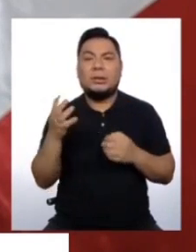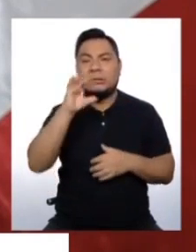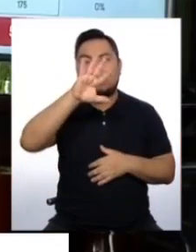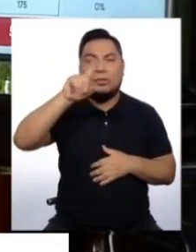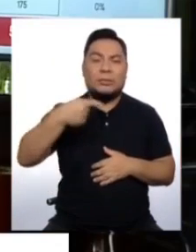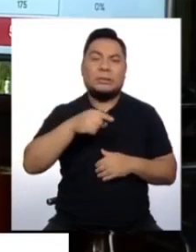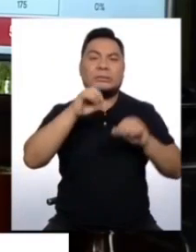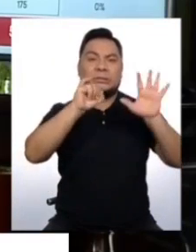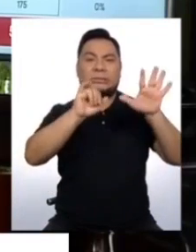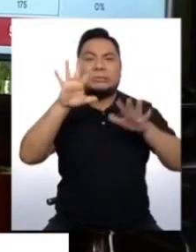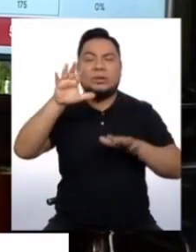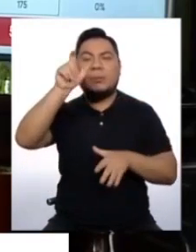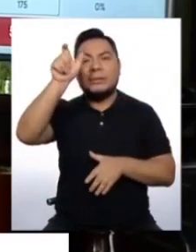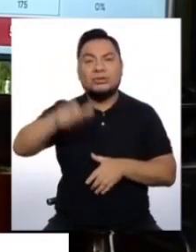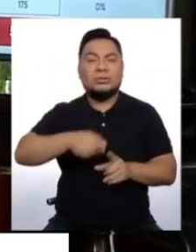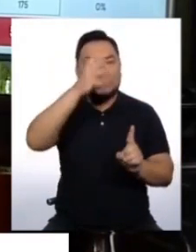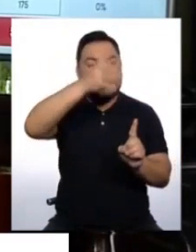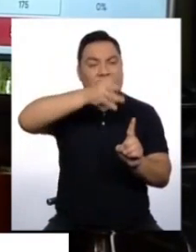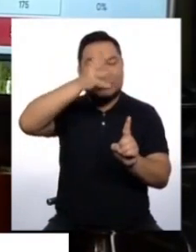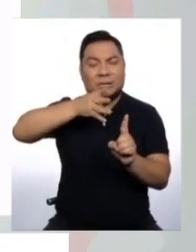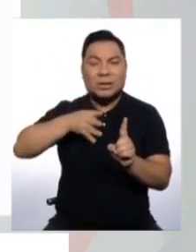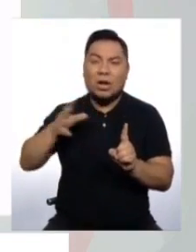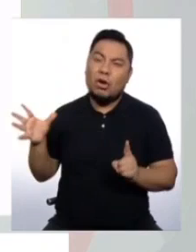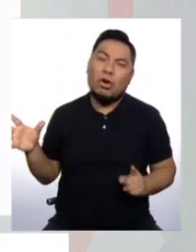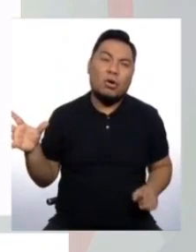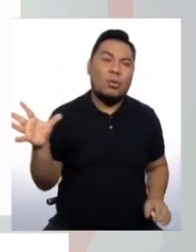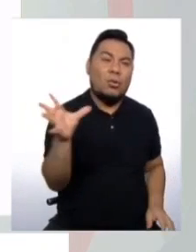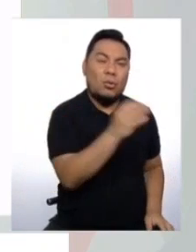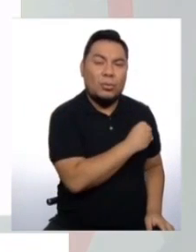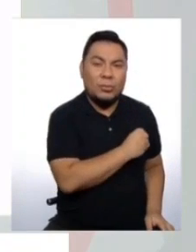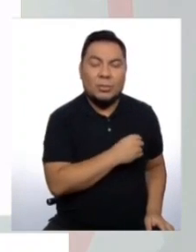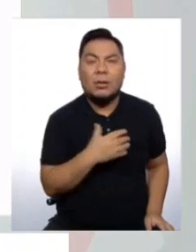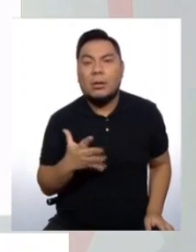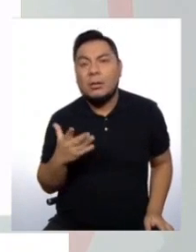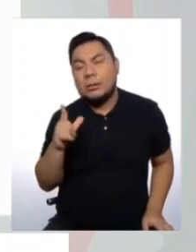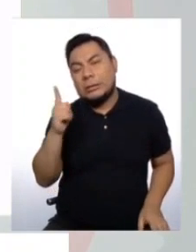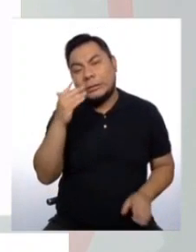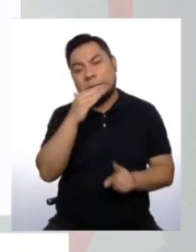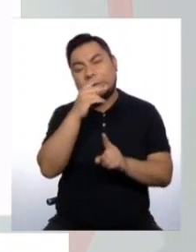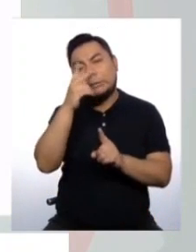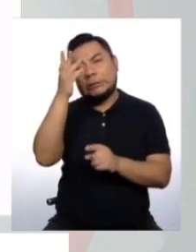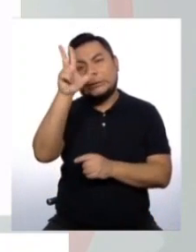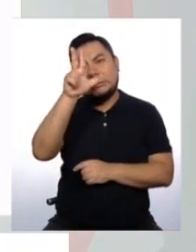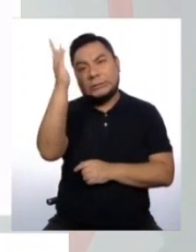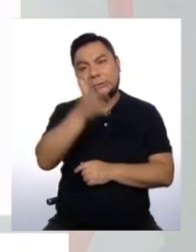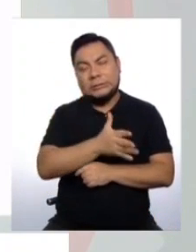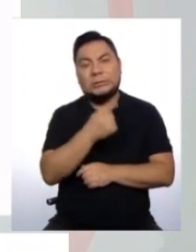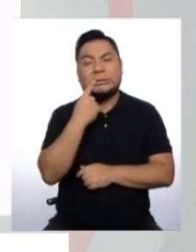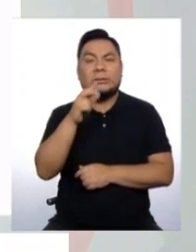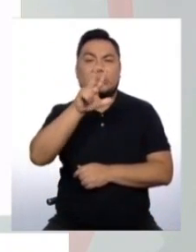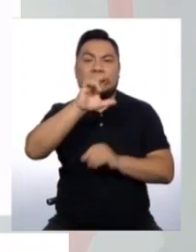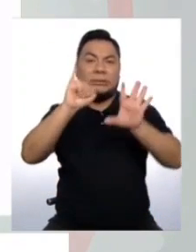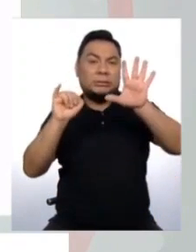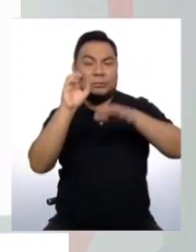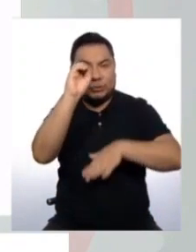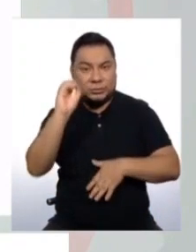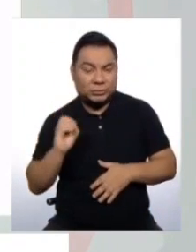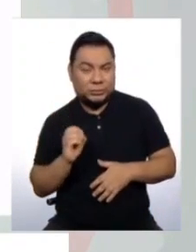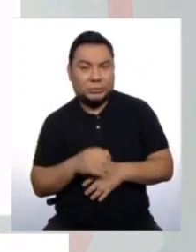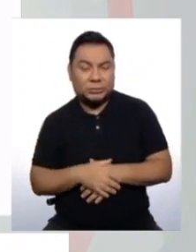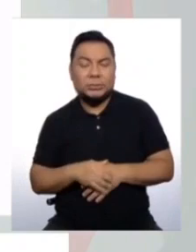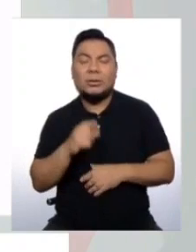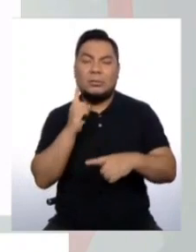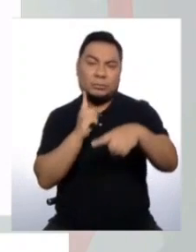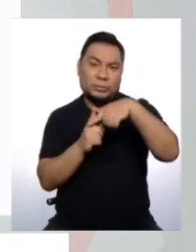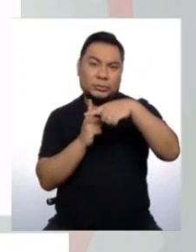5.065 personas evaluadas, y de las cuales un poco más de la tercera parte, 36%,